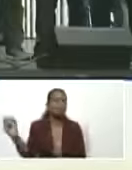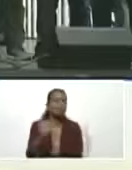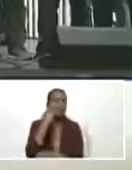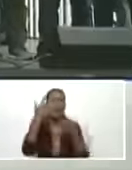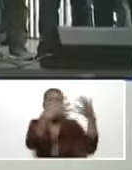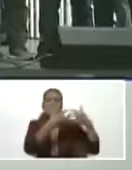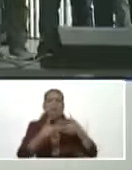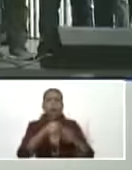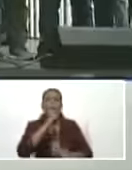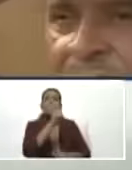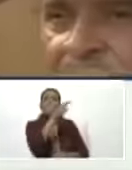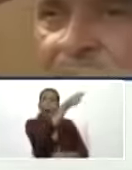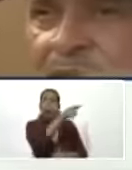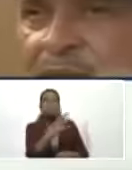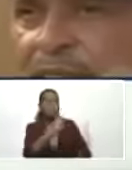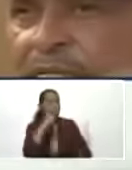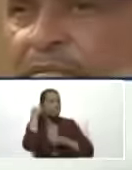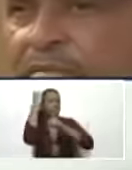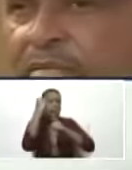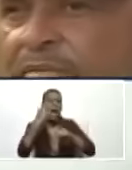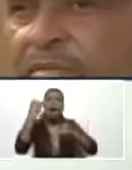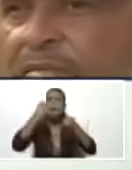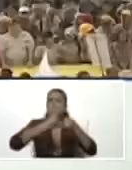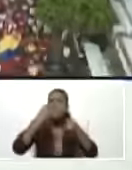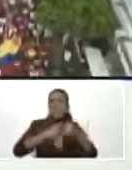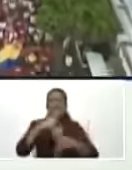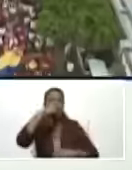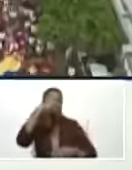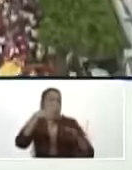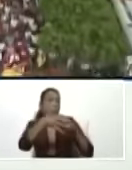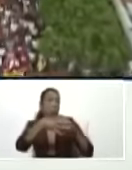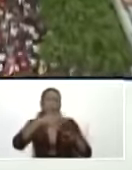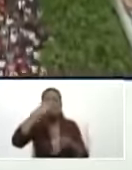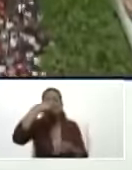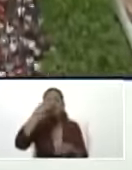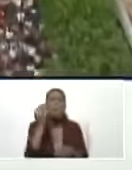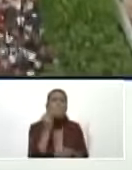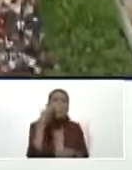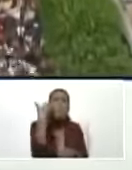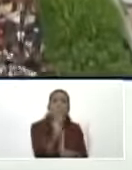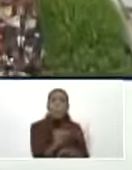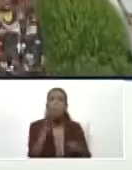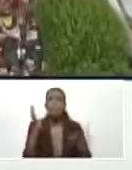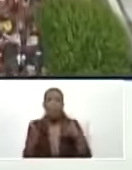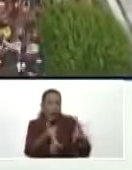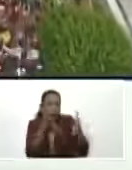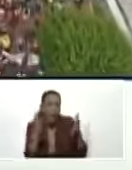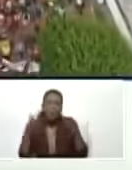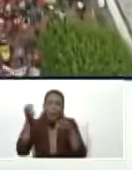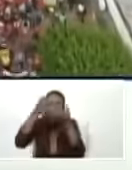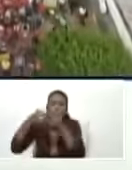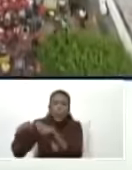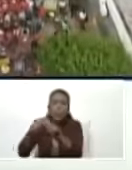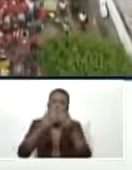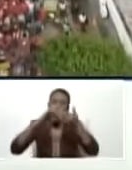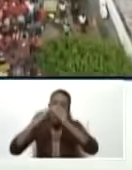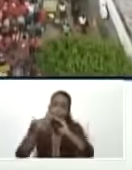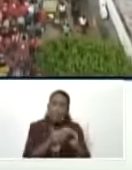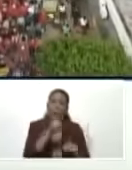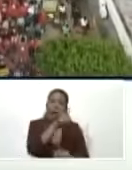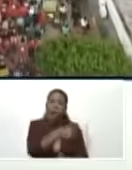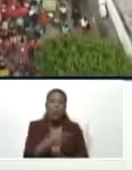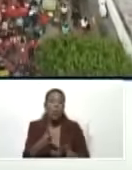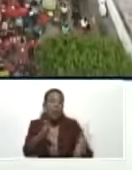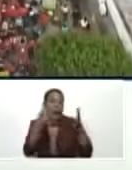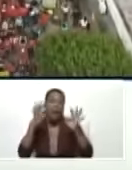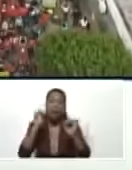del mal, les vamos a ganar, apellido. Títeres, patarucos, les vamos a ganar con el pueblo. Porque aquí no se gana